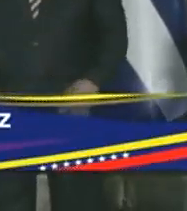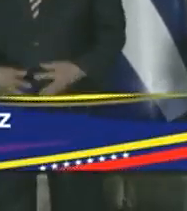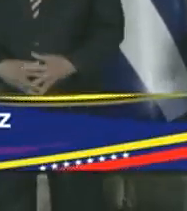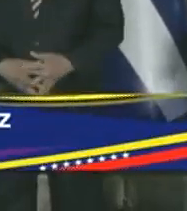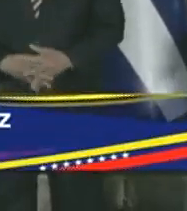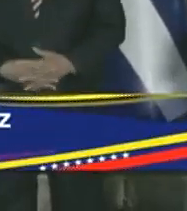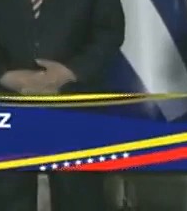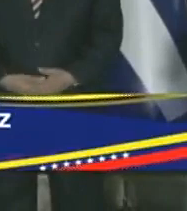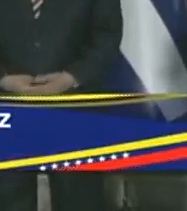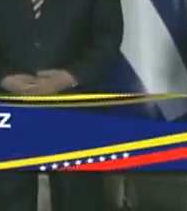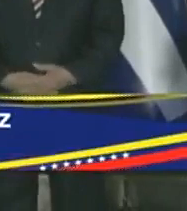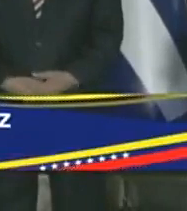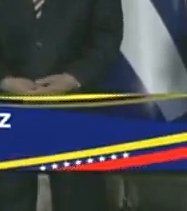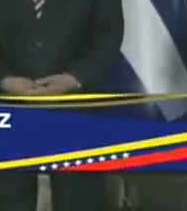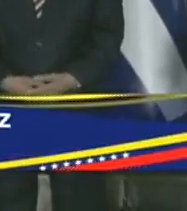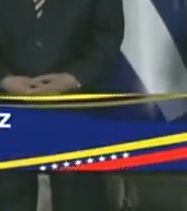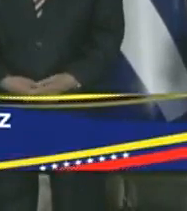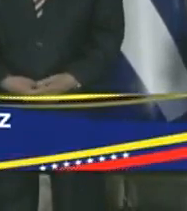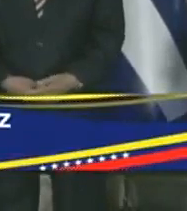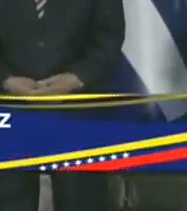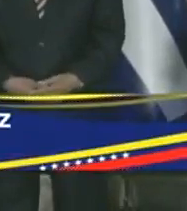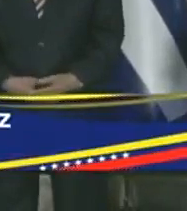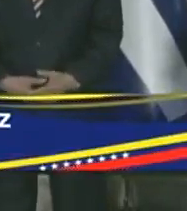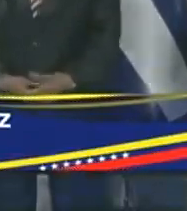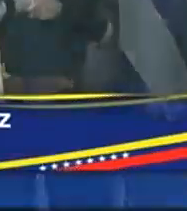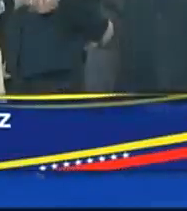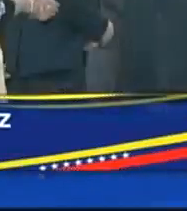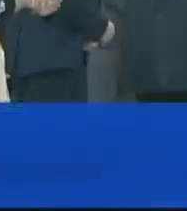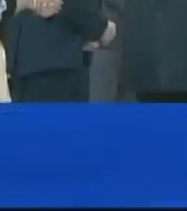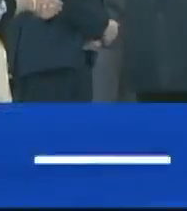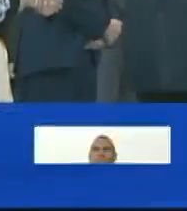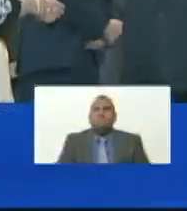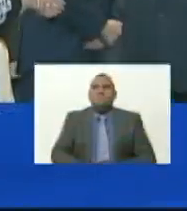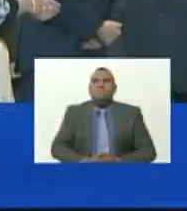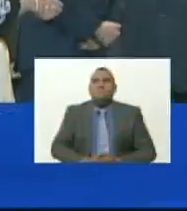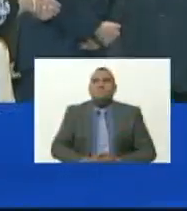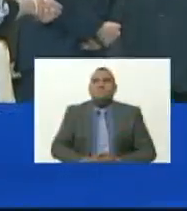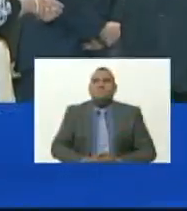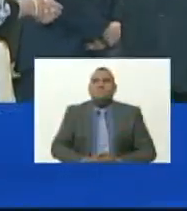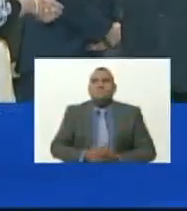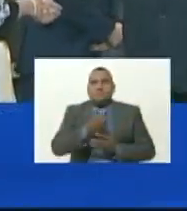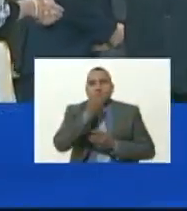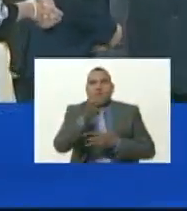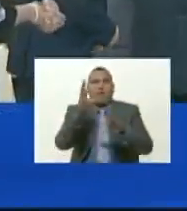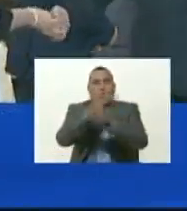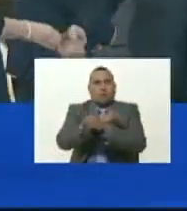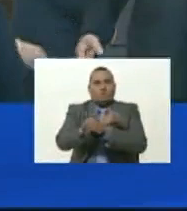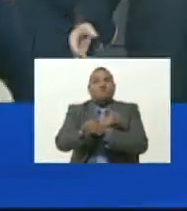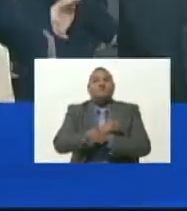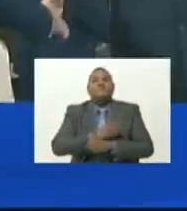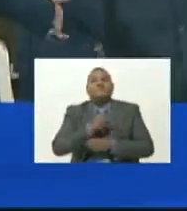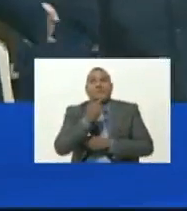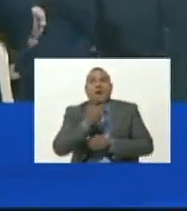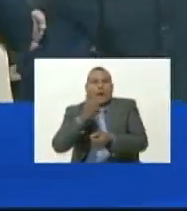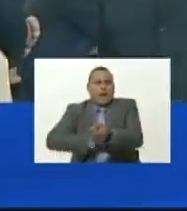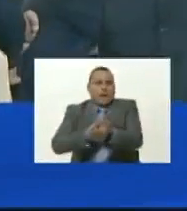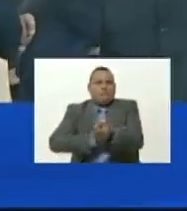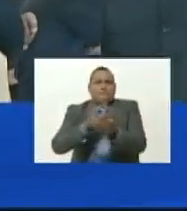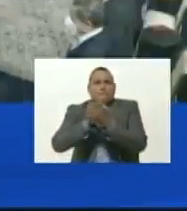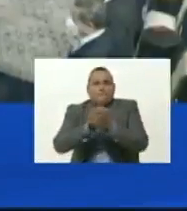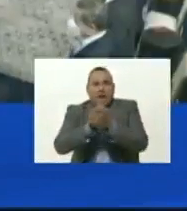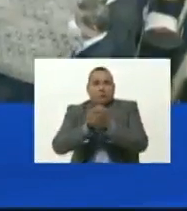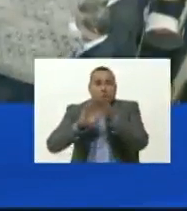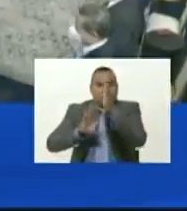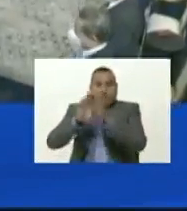de toda la relación de hermandad, de cooperación y de desarrollo